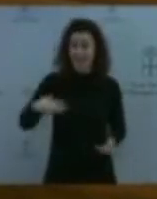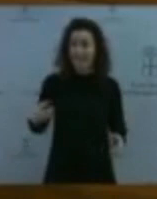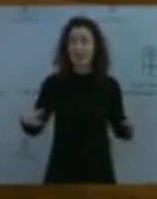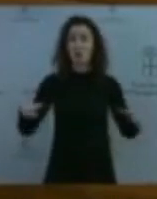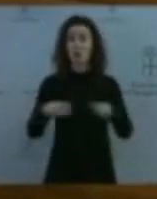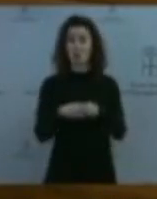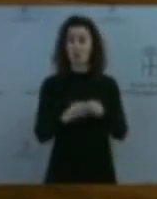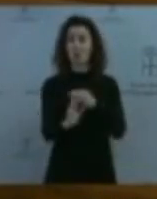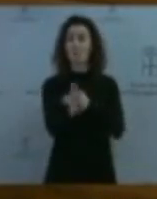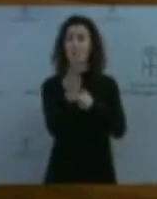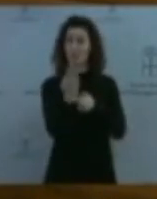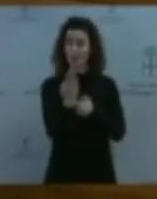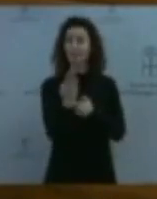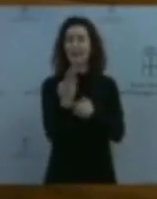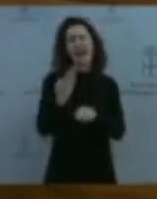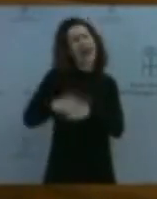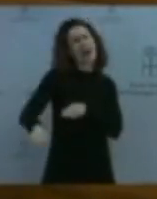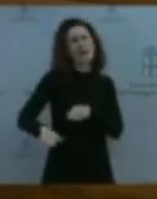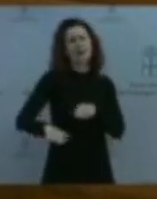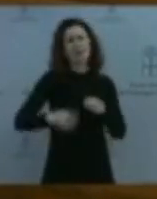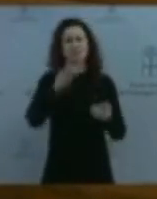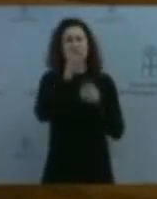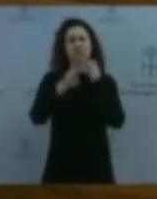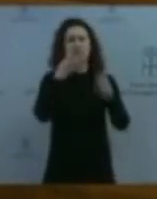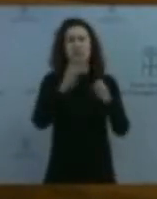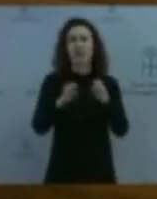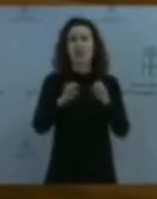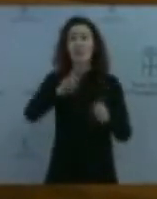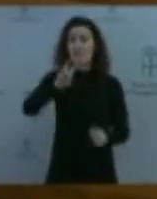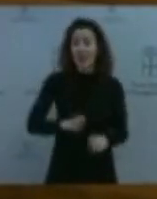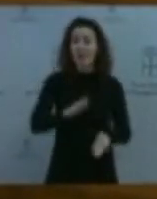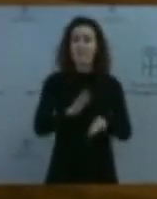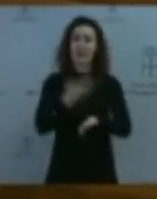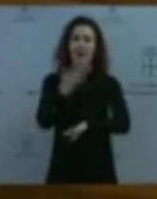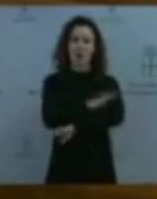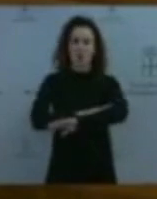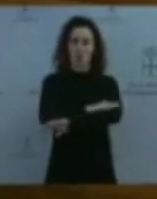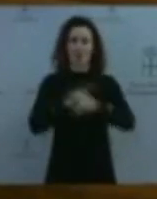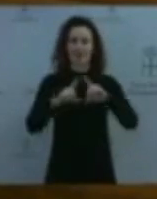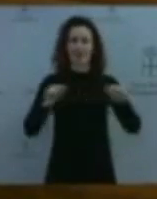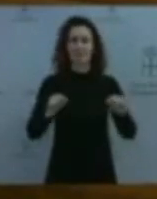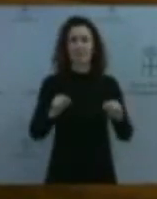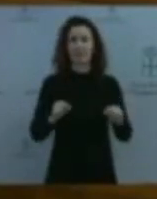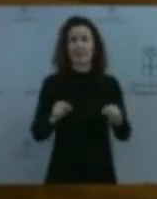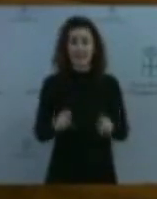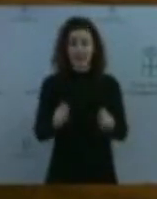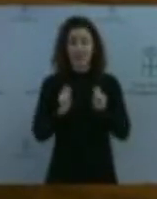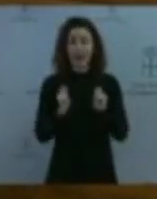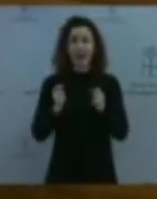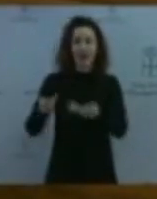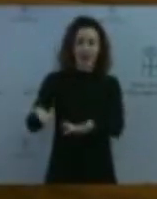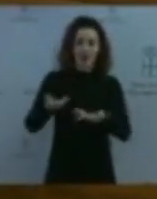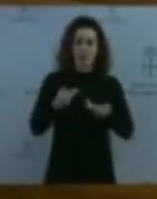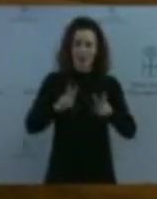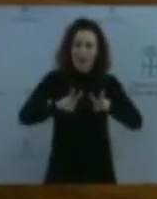sea útil a la gobernabilidad de Asturias y, por tanto, que deje su impronta en las necesarias reformas que tenemos que adoptar. Porque, mire, yo lo que no